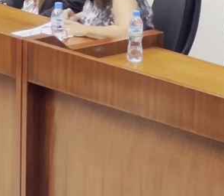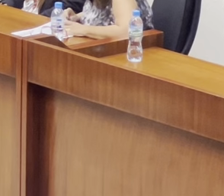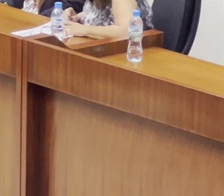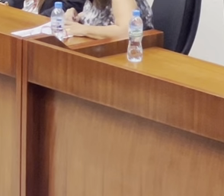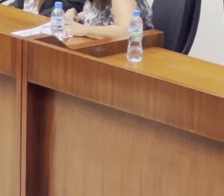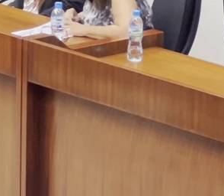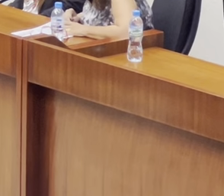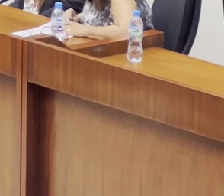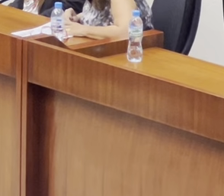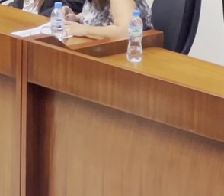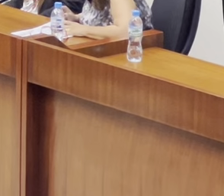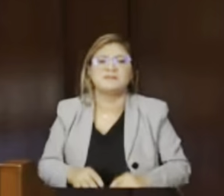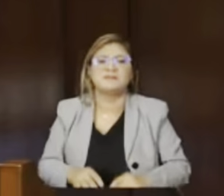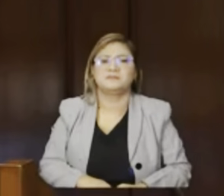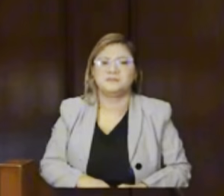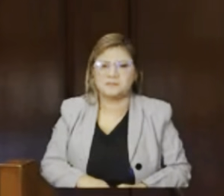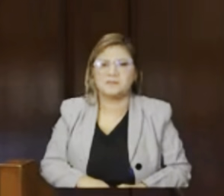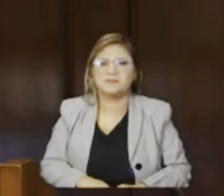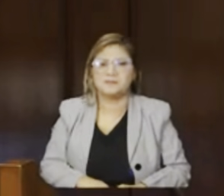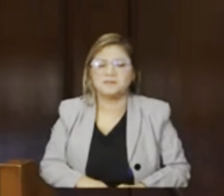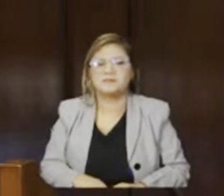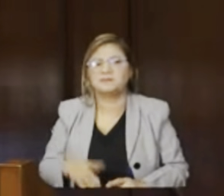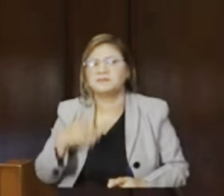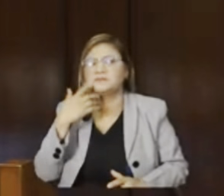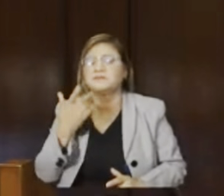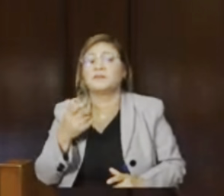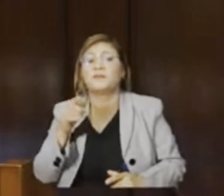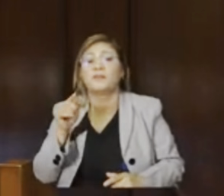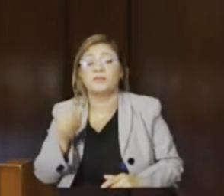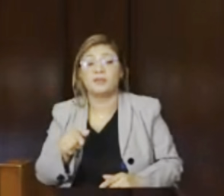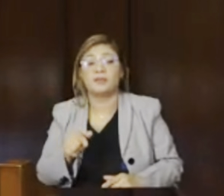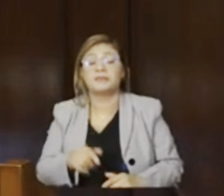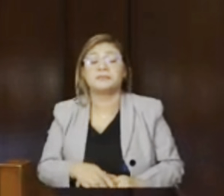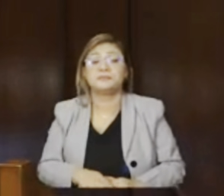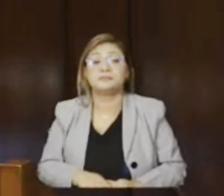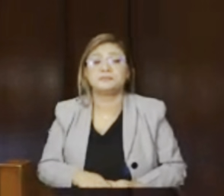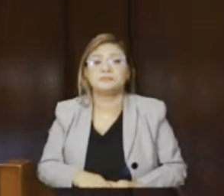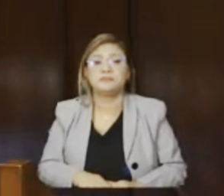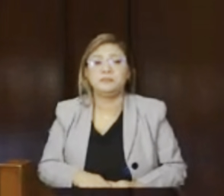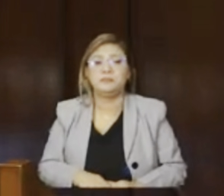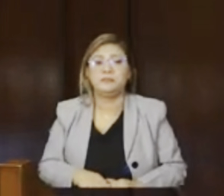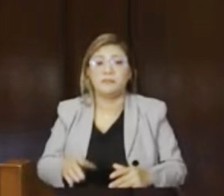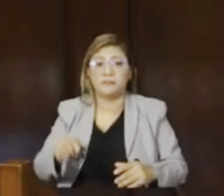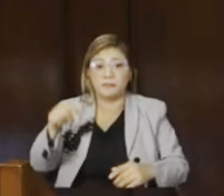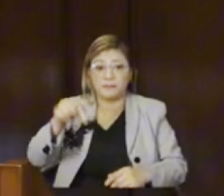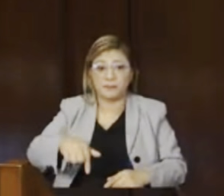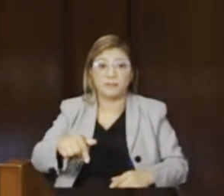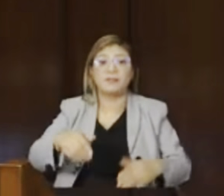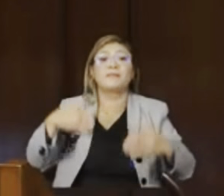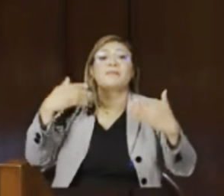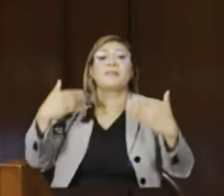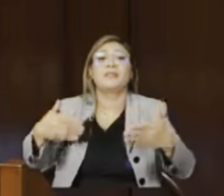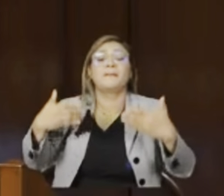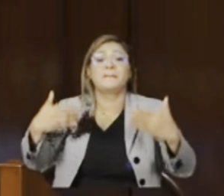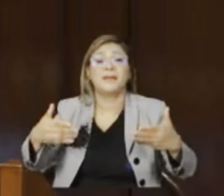proyecto se convierta en una realidad para el país, siempre que